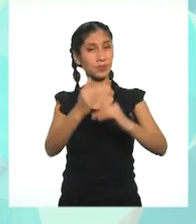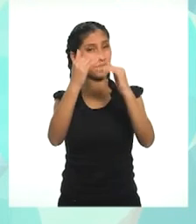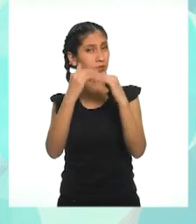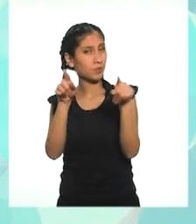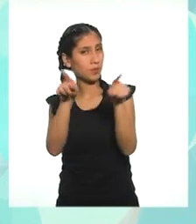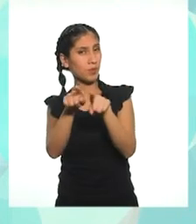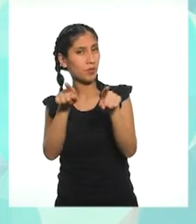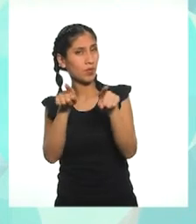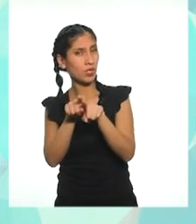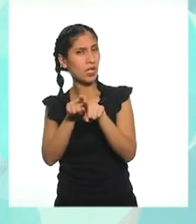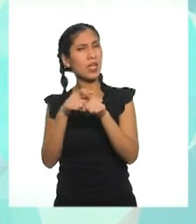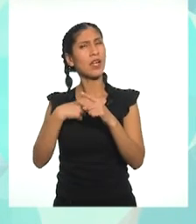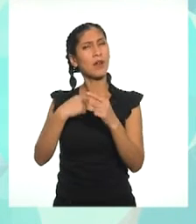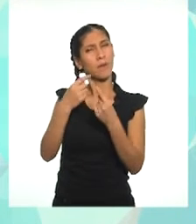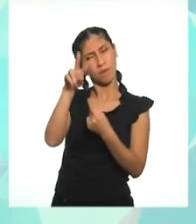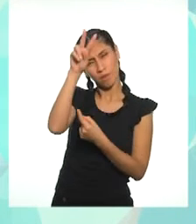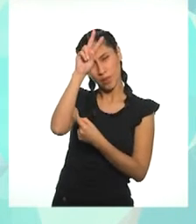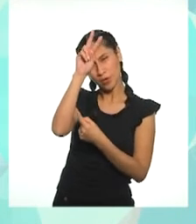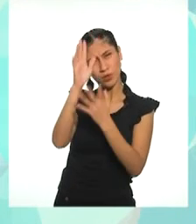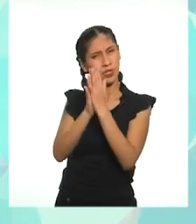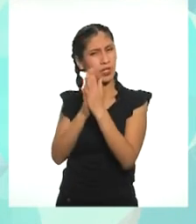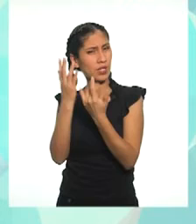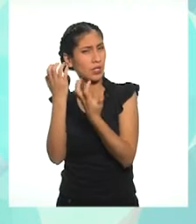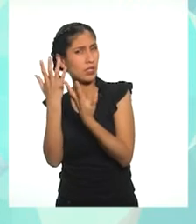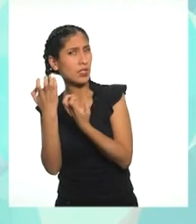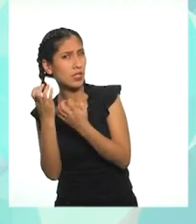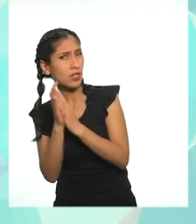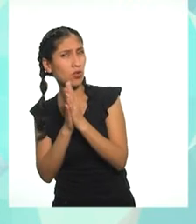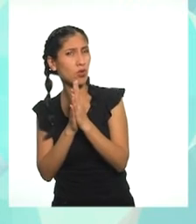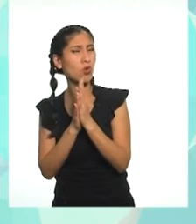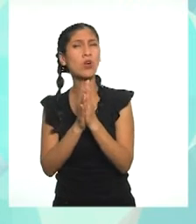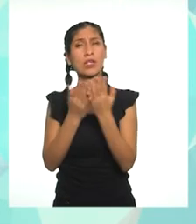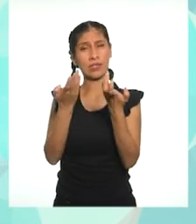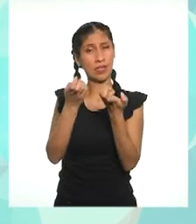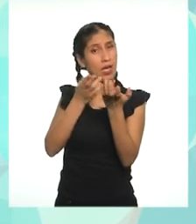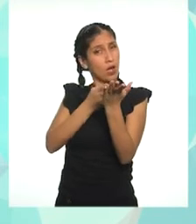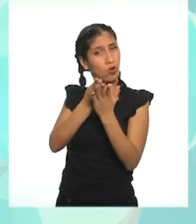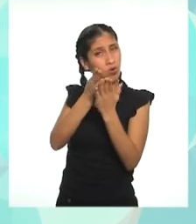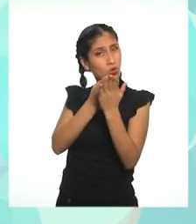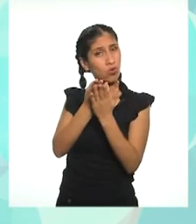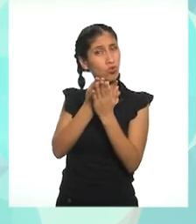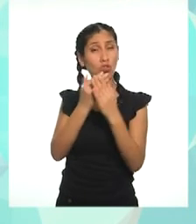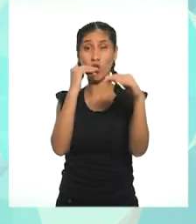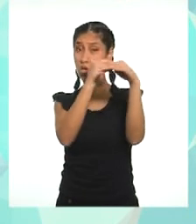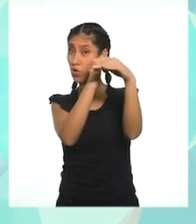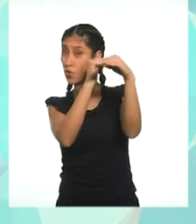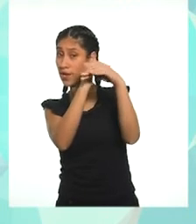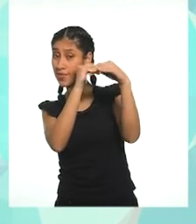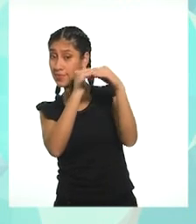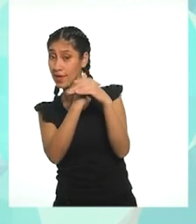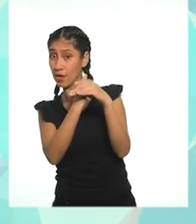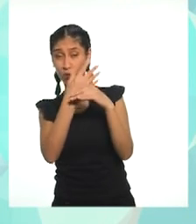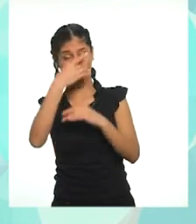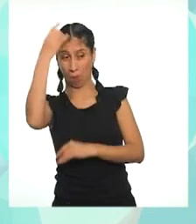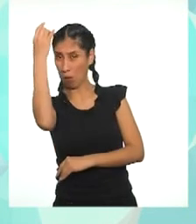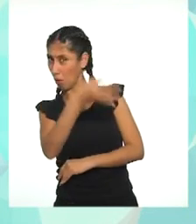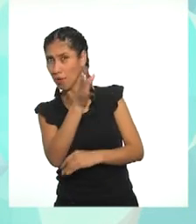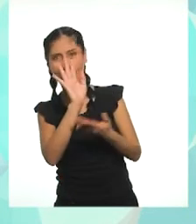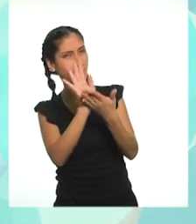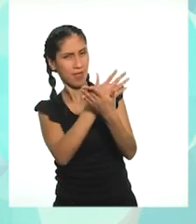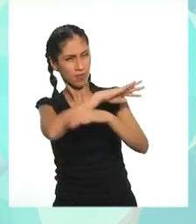El Perú con el que anhelo tiene las siguientes características: justo, igualitario, sin